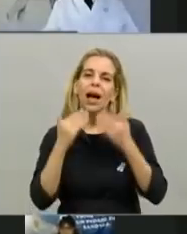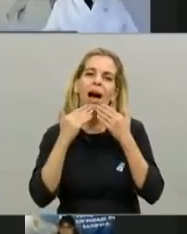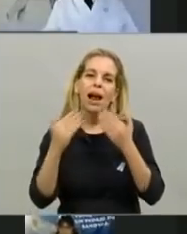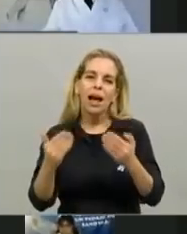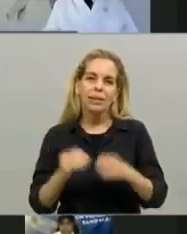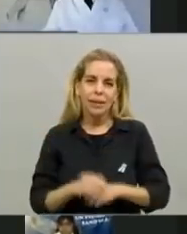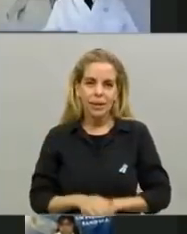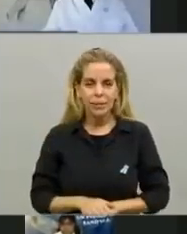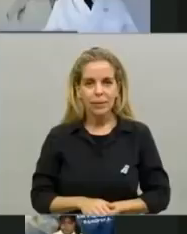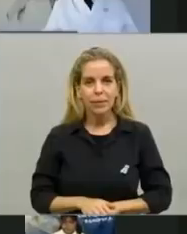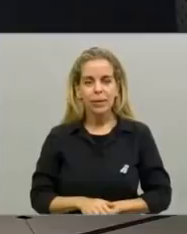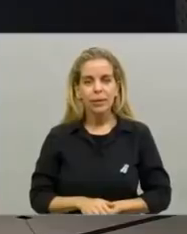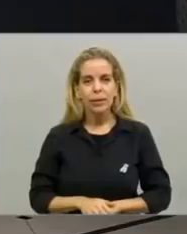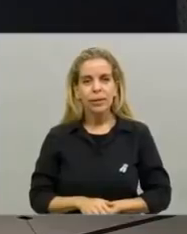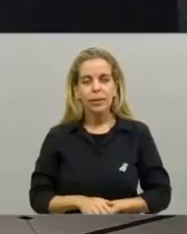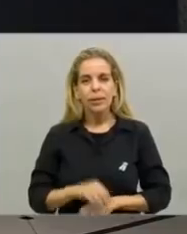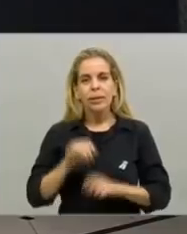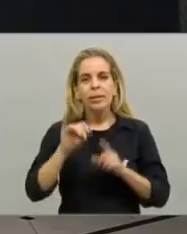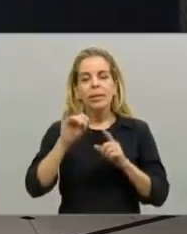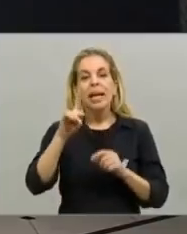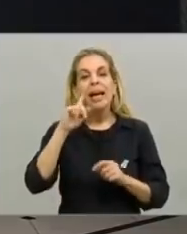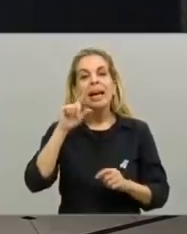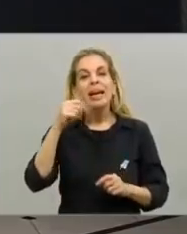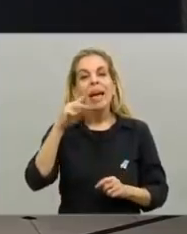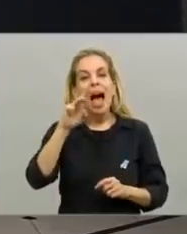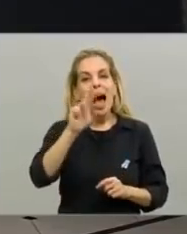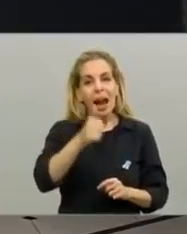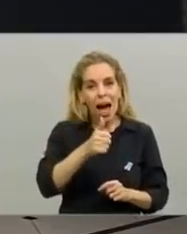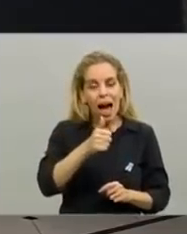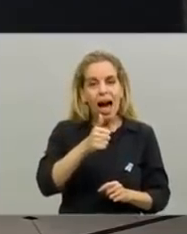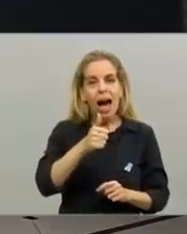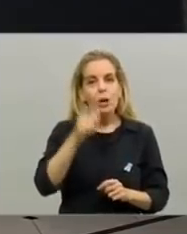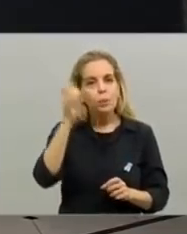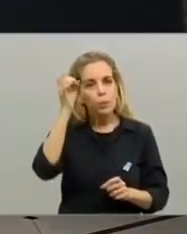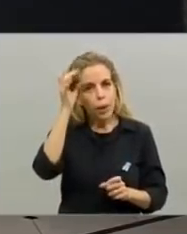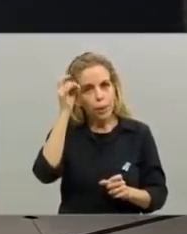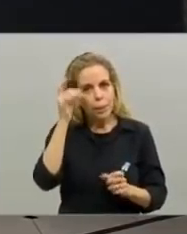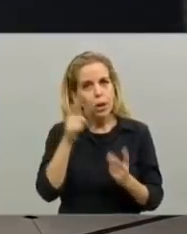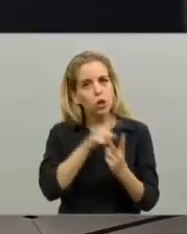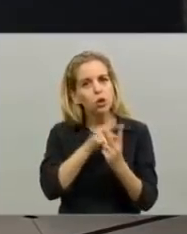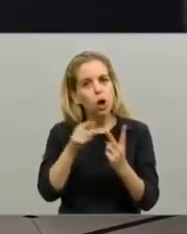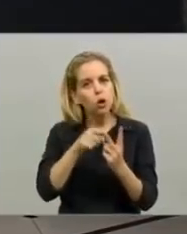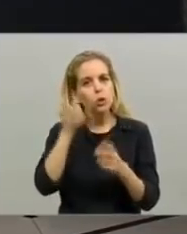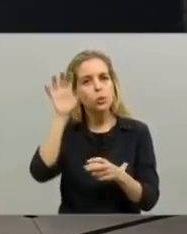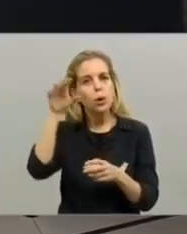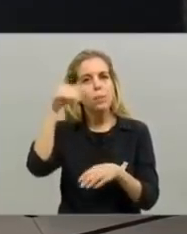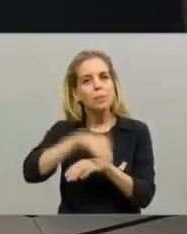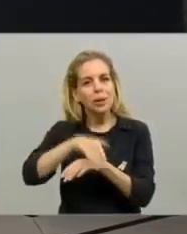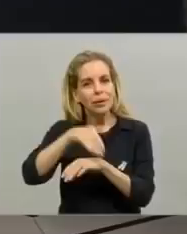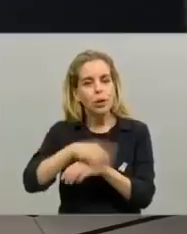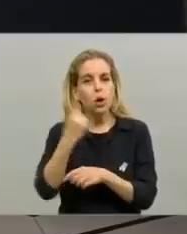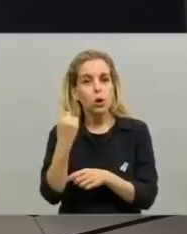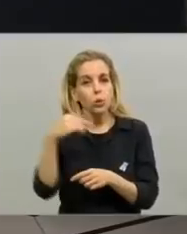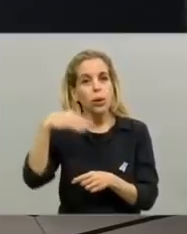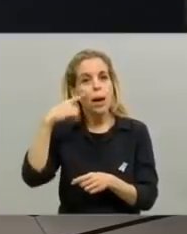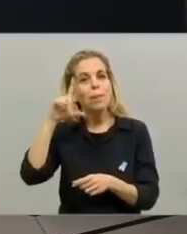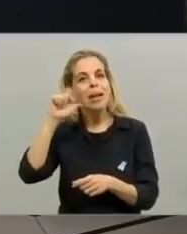Gracias. Kiara Milagros Micaela, perdón, acá tenemos dos de Misiones, Milagro